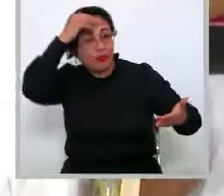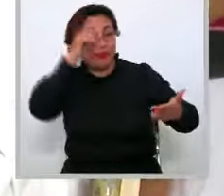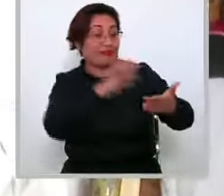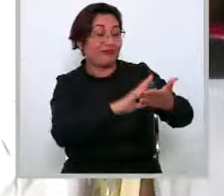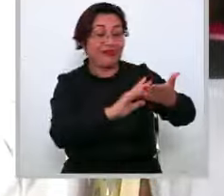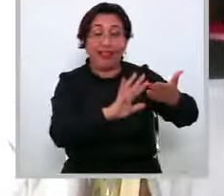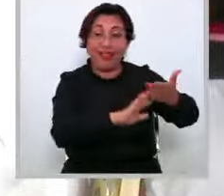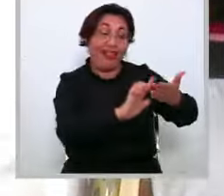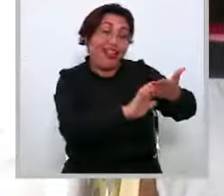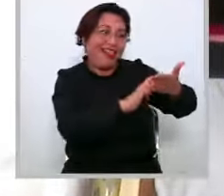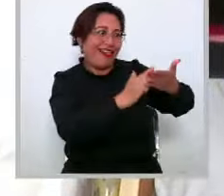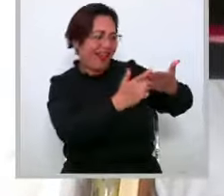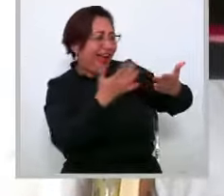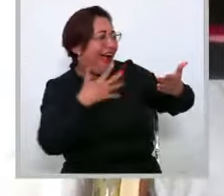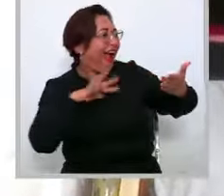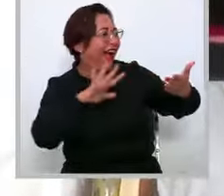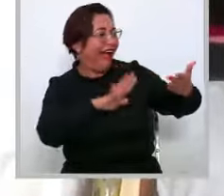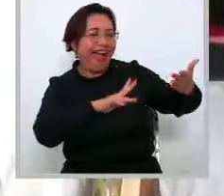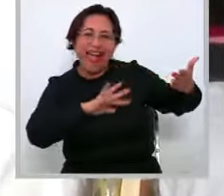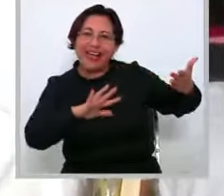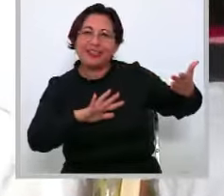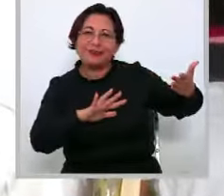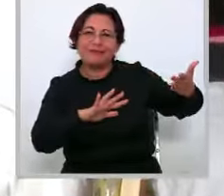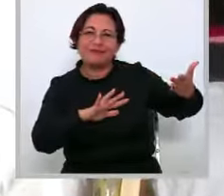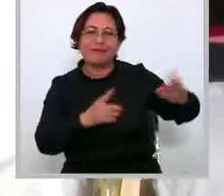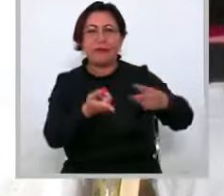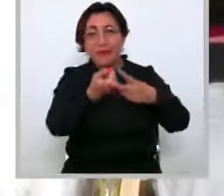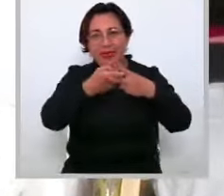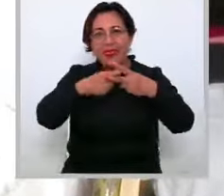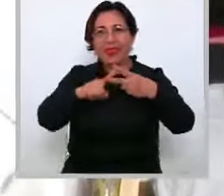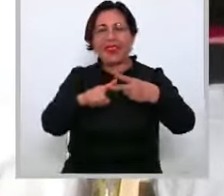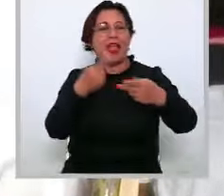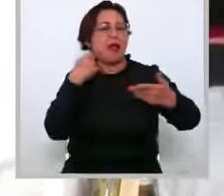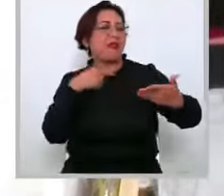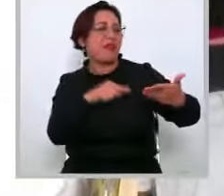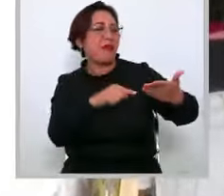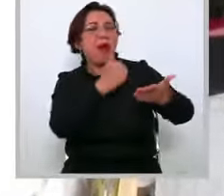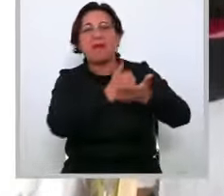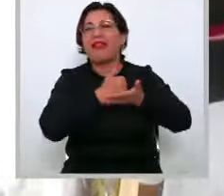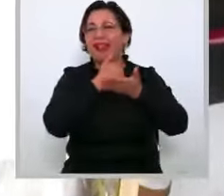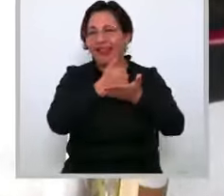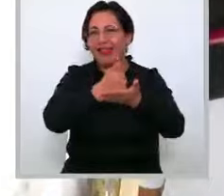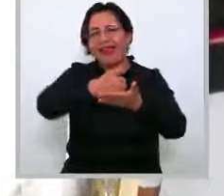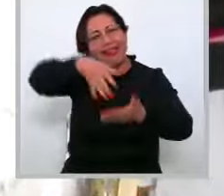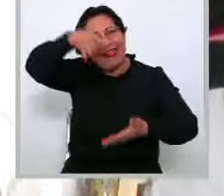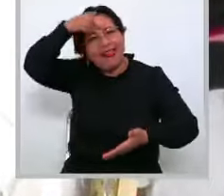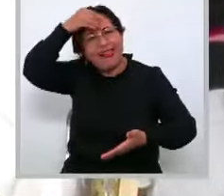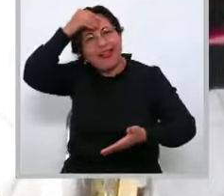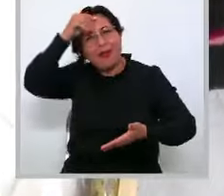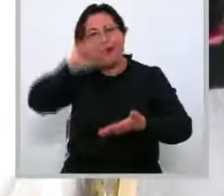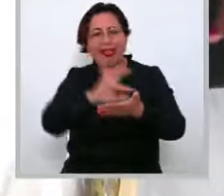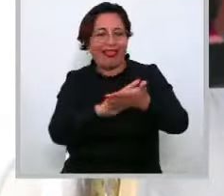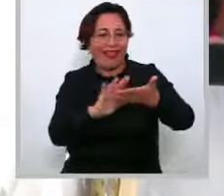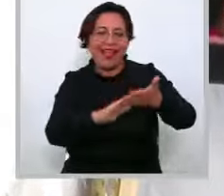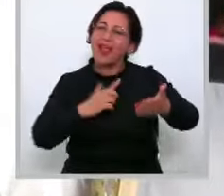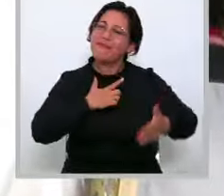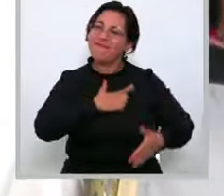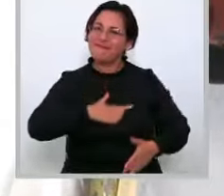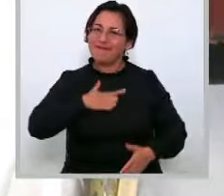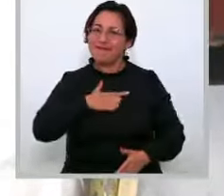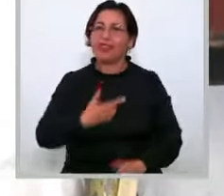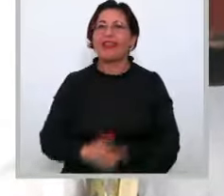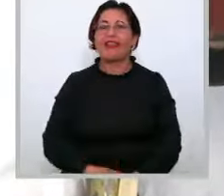eso estamos con esta iniciativa para ustedes y para poder explotar toda nuestra cultura, toda nuestra historia y